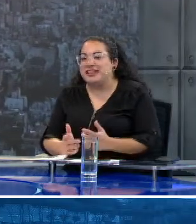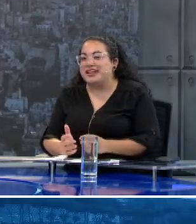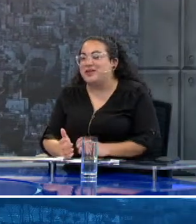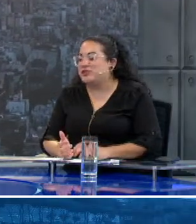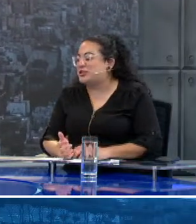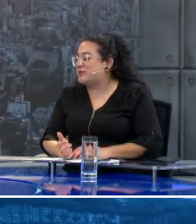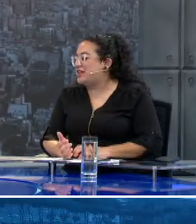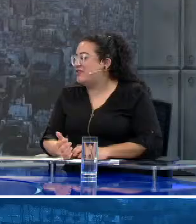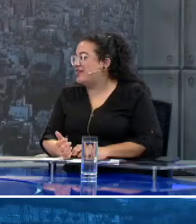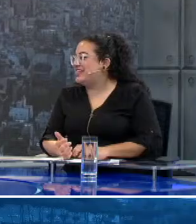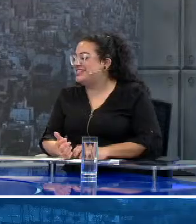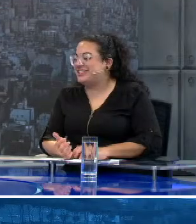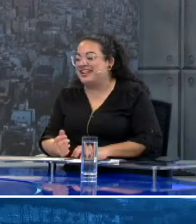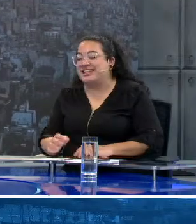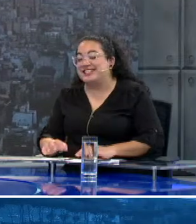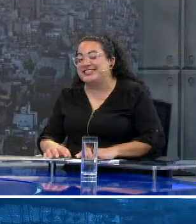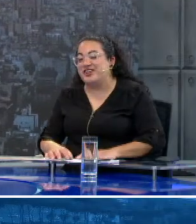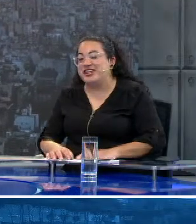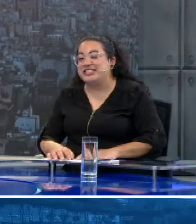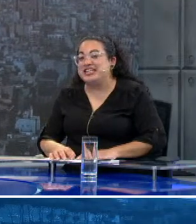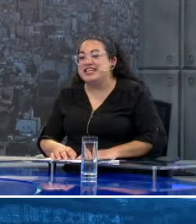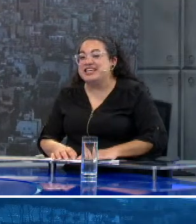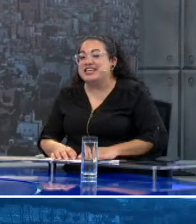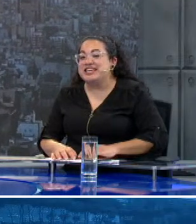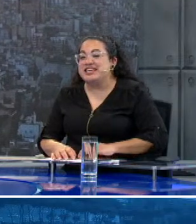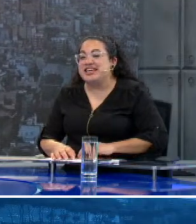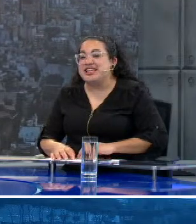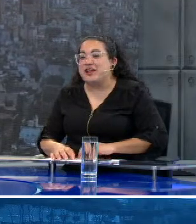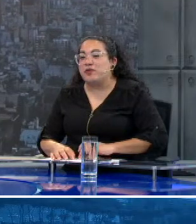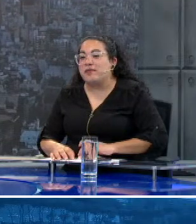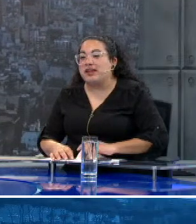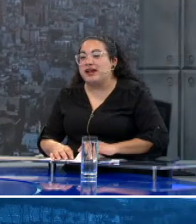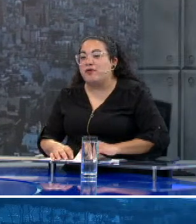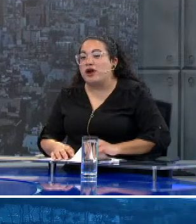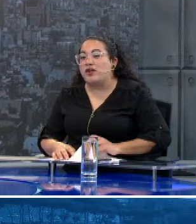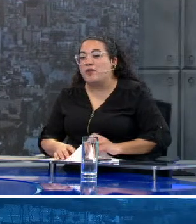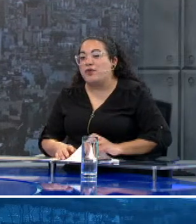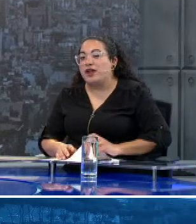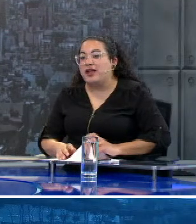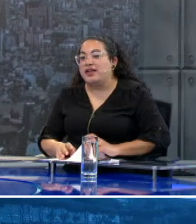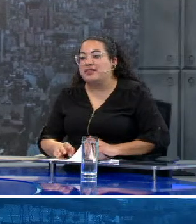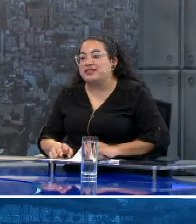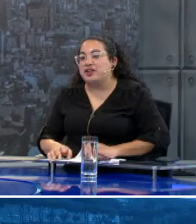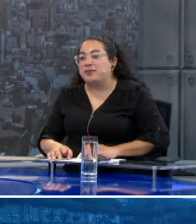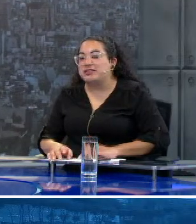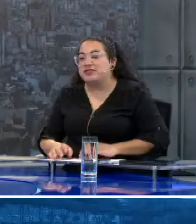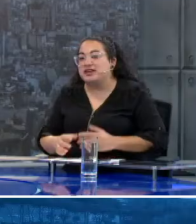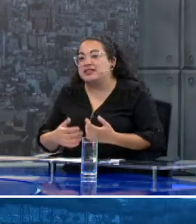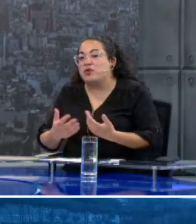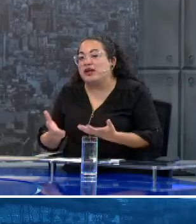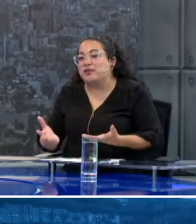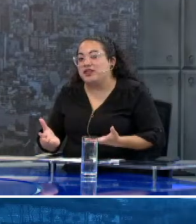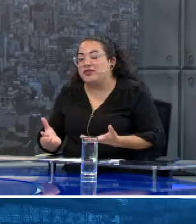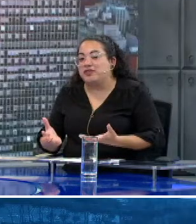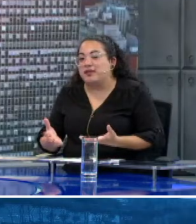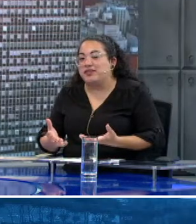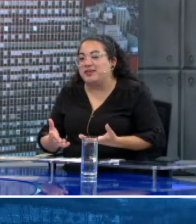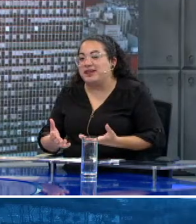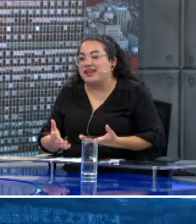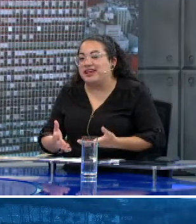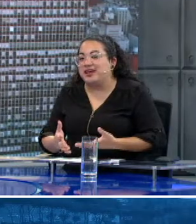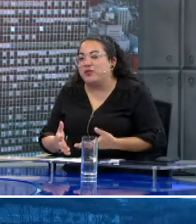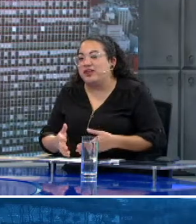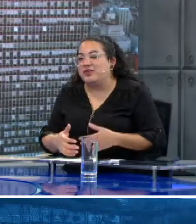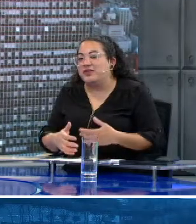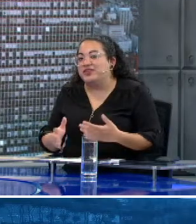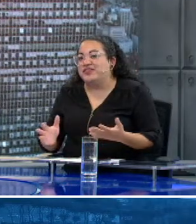suelen tener muchísimas diferencias en las sesiones. Y de alguna manera abogaron por sesiones pacíficas, aunque admitió finalmente Menem